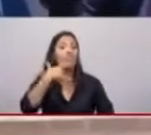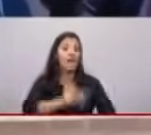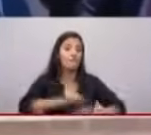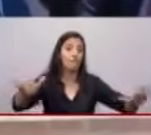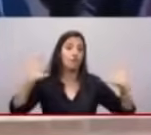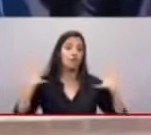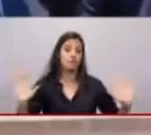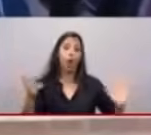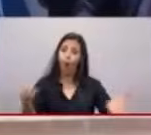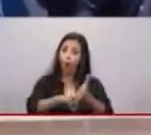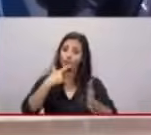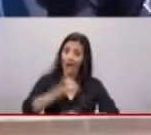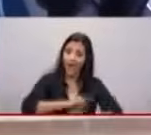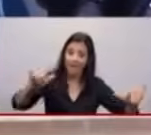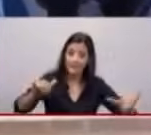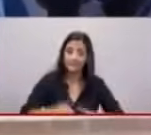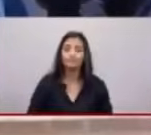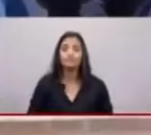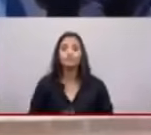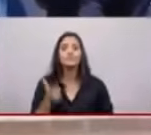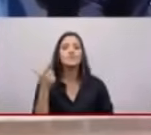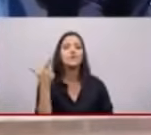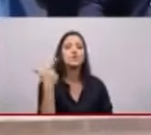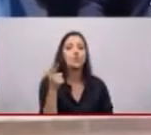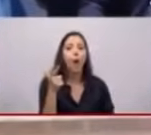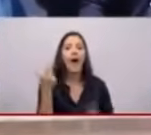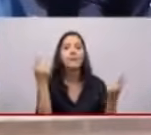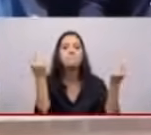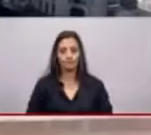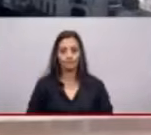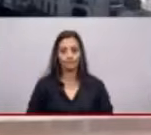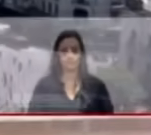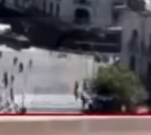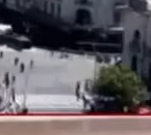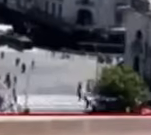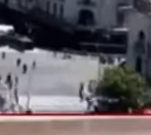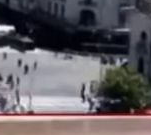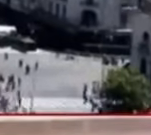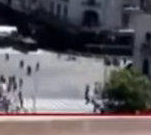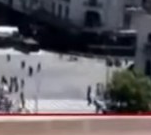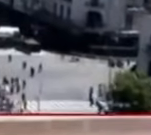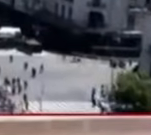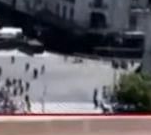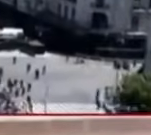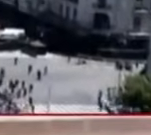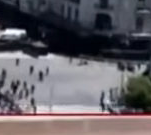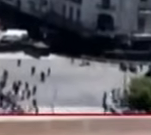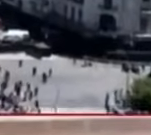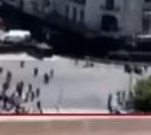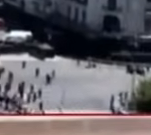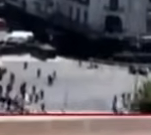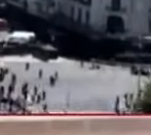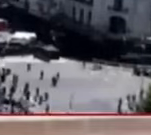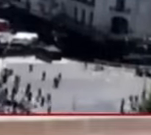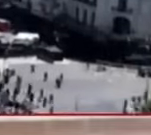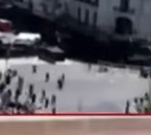pensiones de la Argentina se pagan el 60% con aporte y contribuciones y el 40% con aportes fiscales. Entonces,